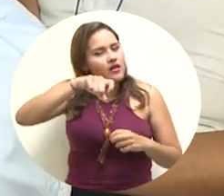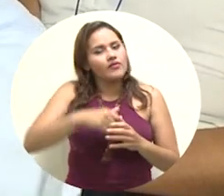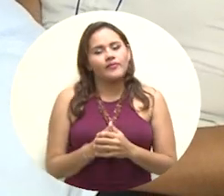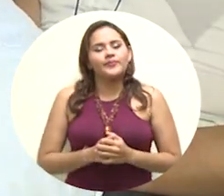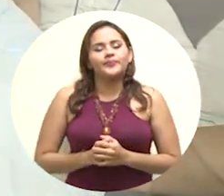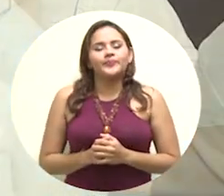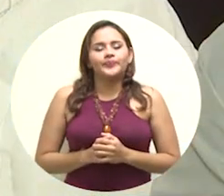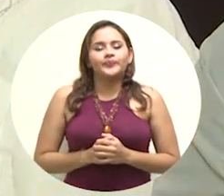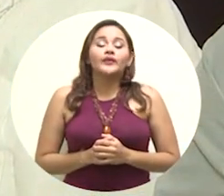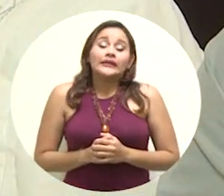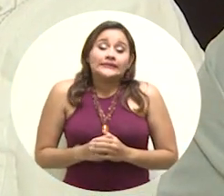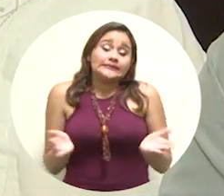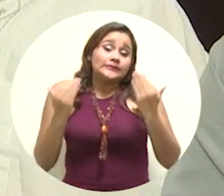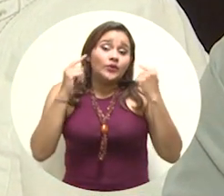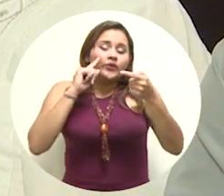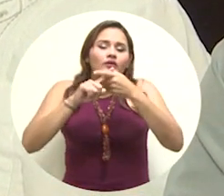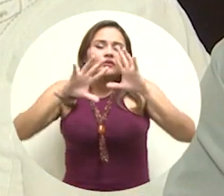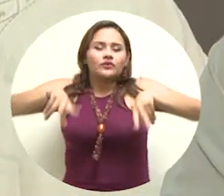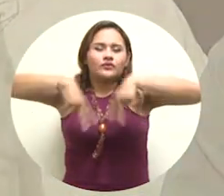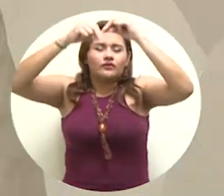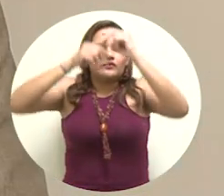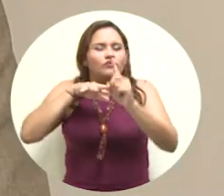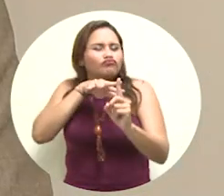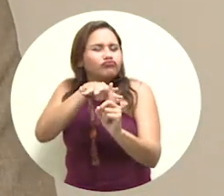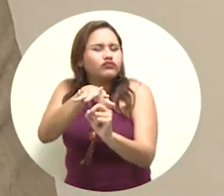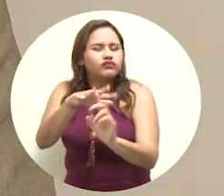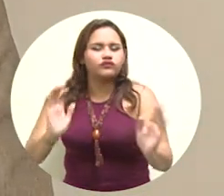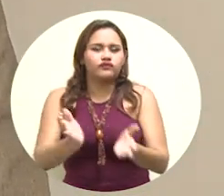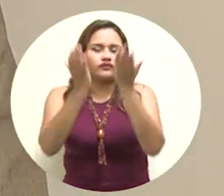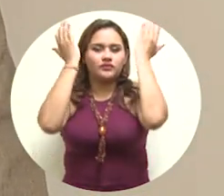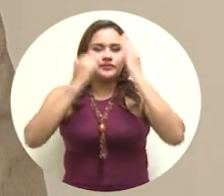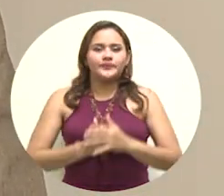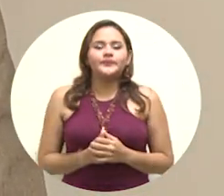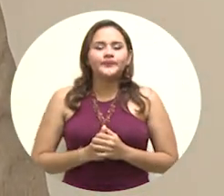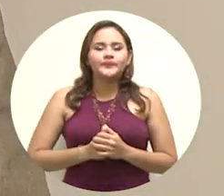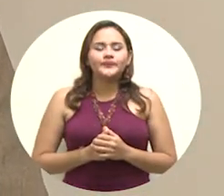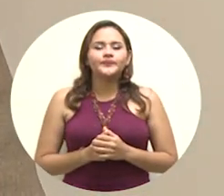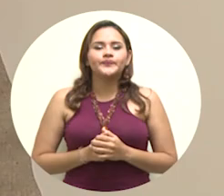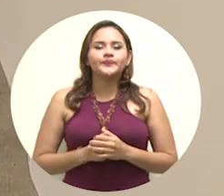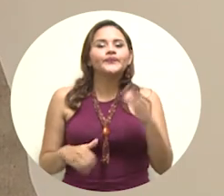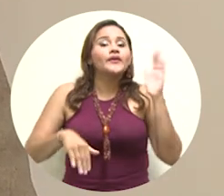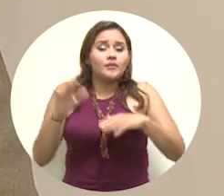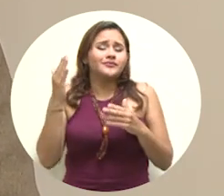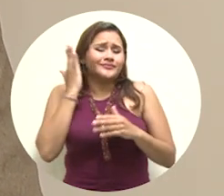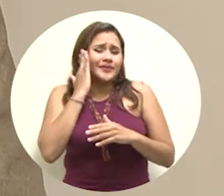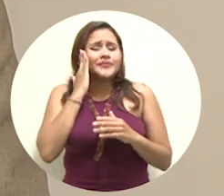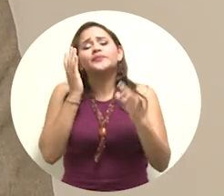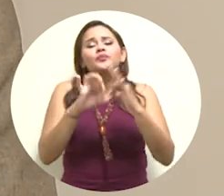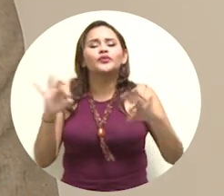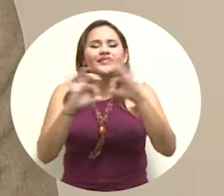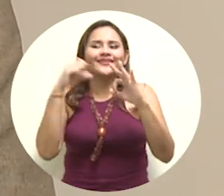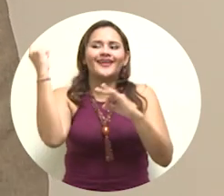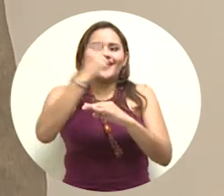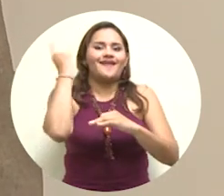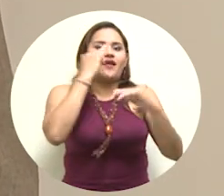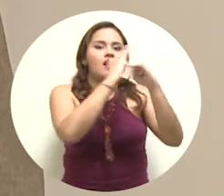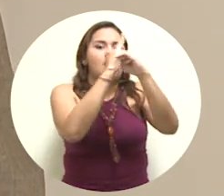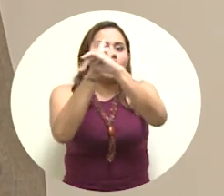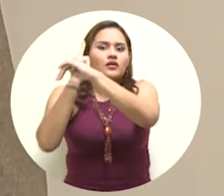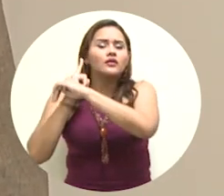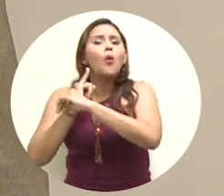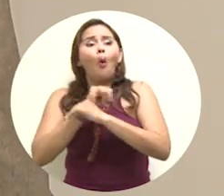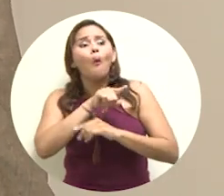la sociedad en general. El involucrarse en el campo de la investigación, pues, no es nada fácil, y dentro de las mismas instituciones vemos, por